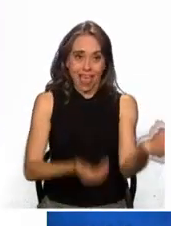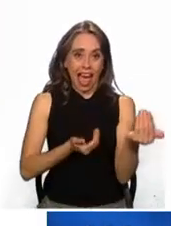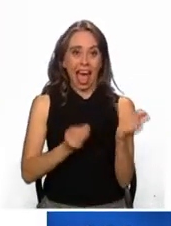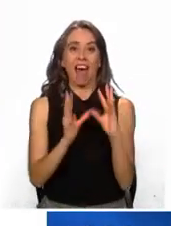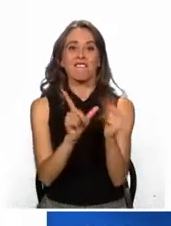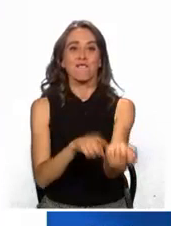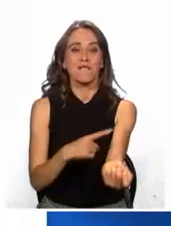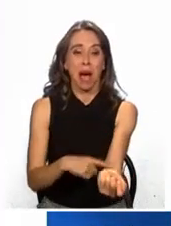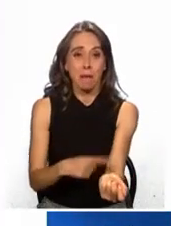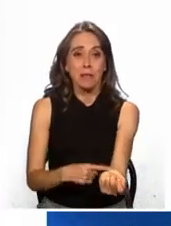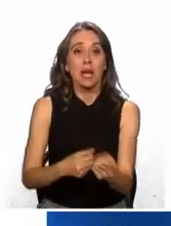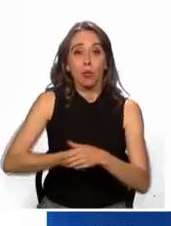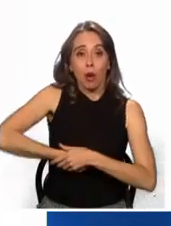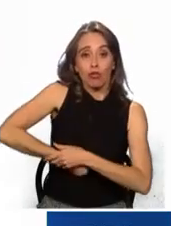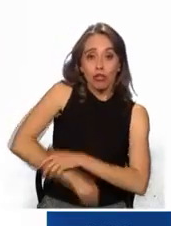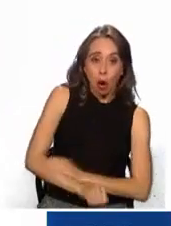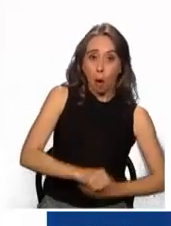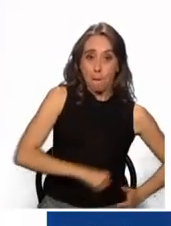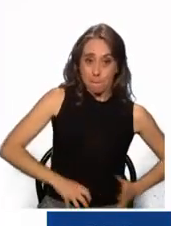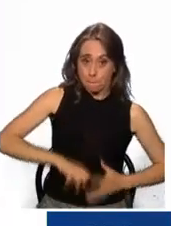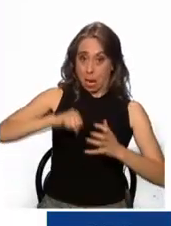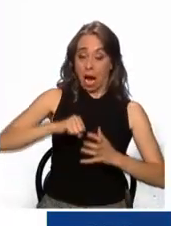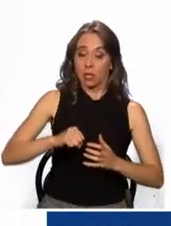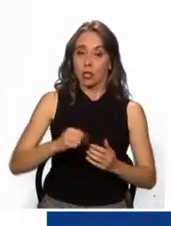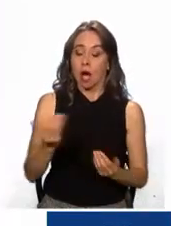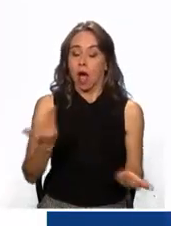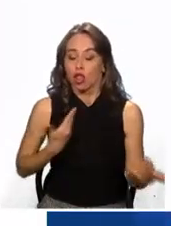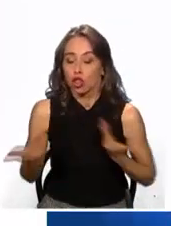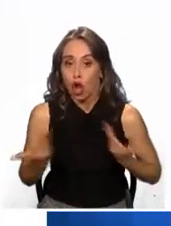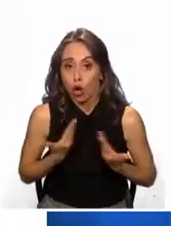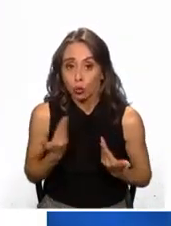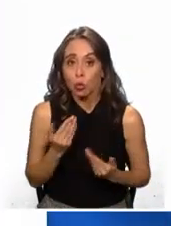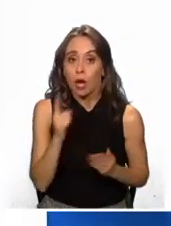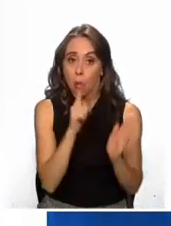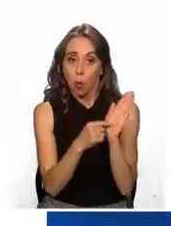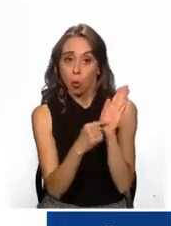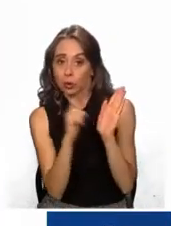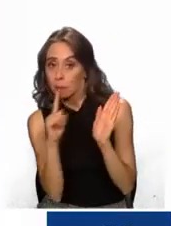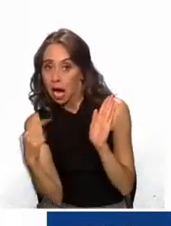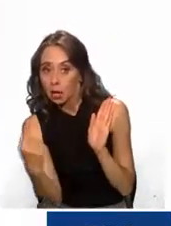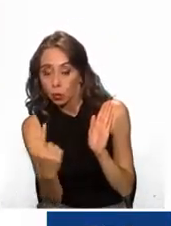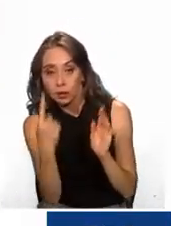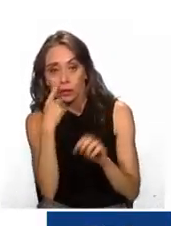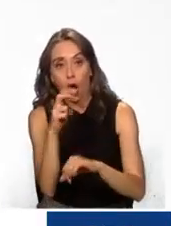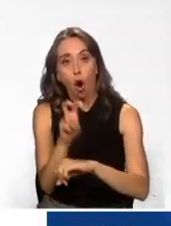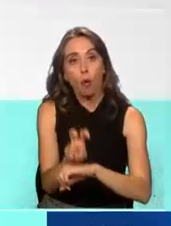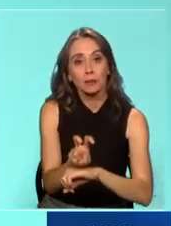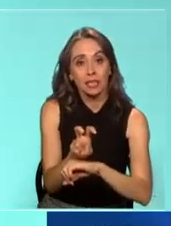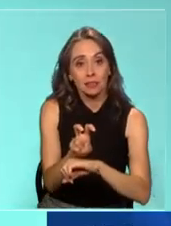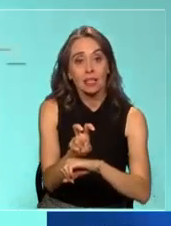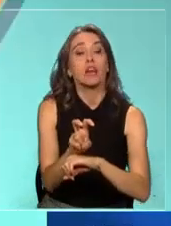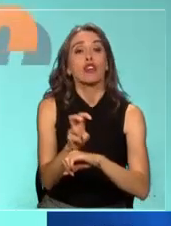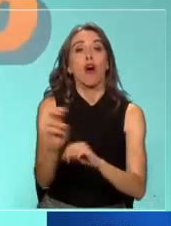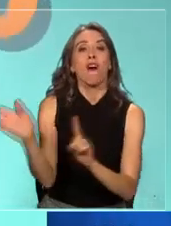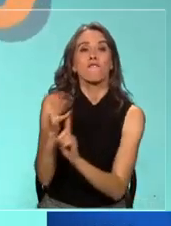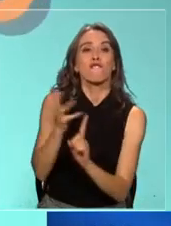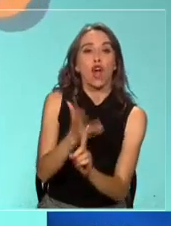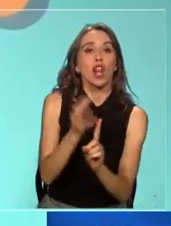Sin embargo, al momento del parto se transforma en una tortura. Según la última encuesta del Observatorio de Violencia Obstetra,